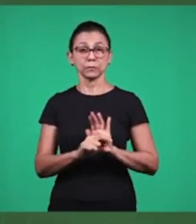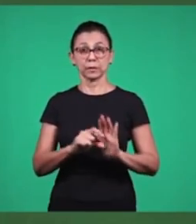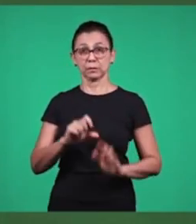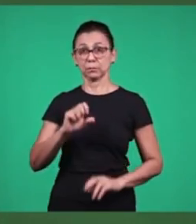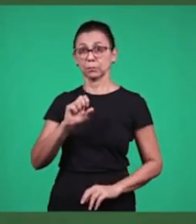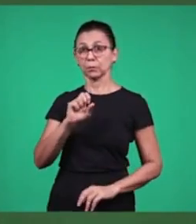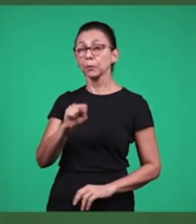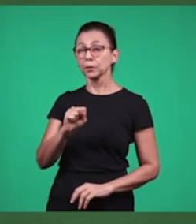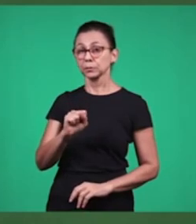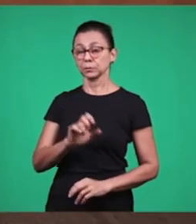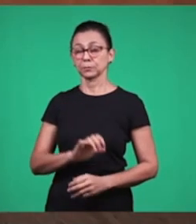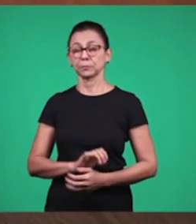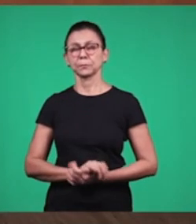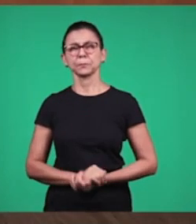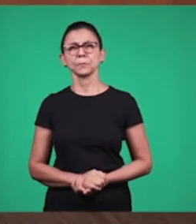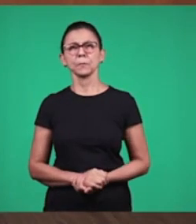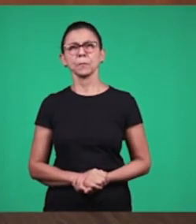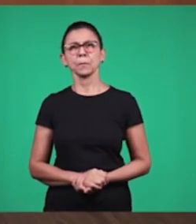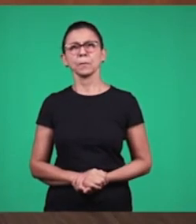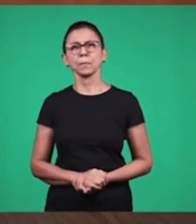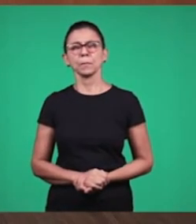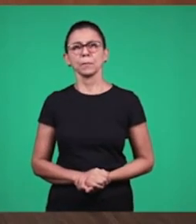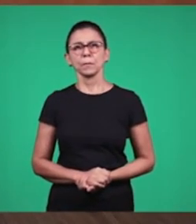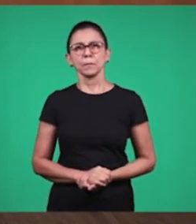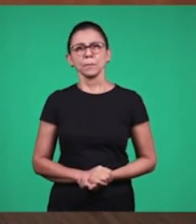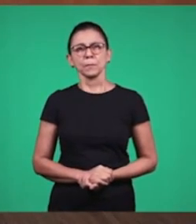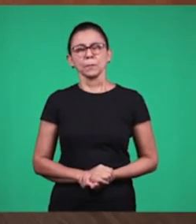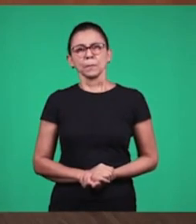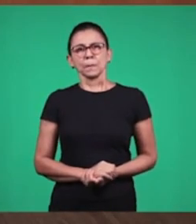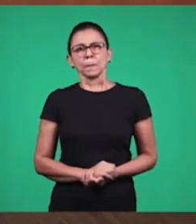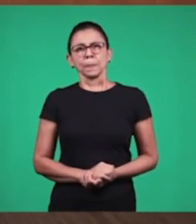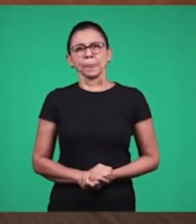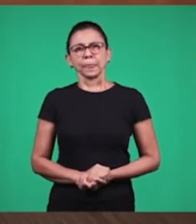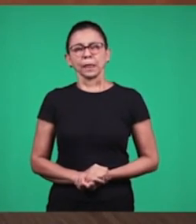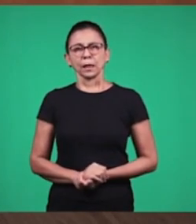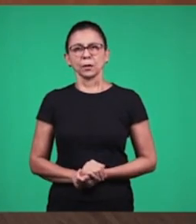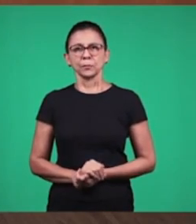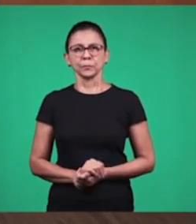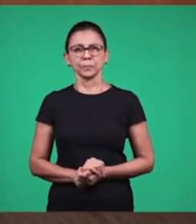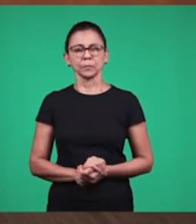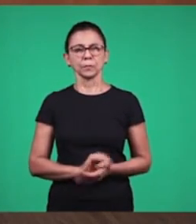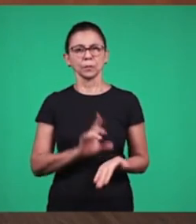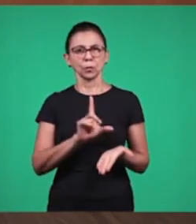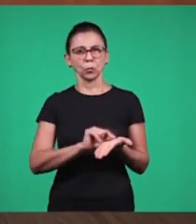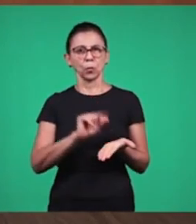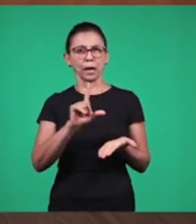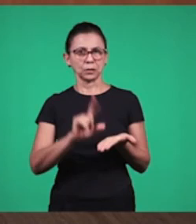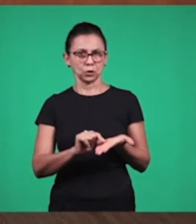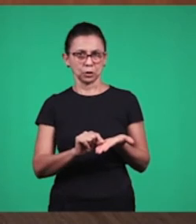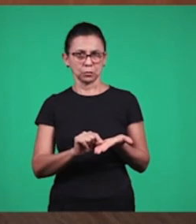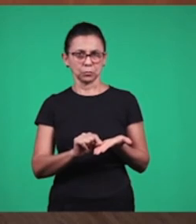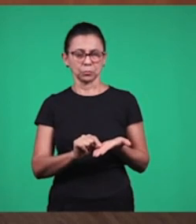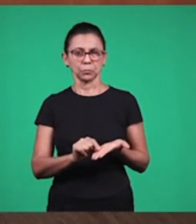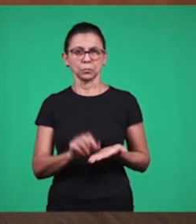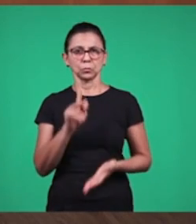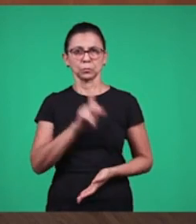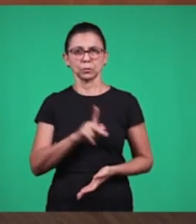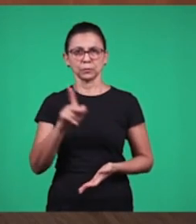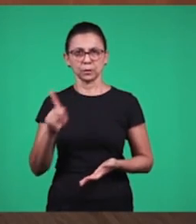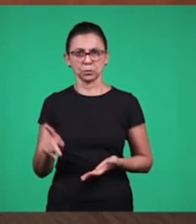8, que encabeza el artículo del profesor Tarciso en la